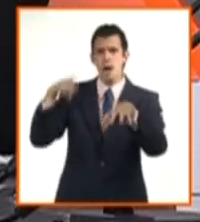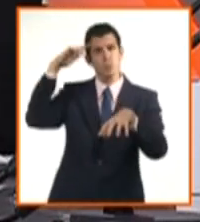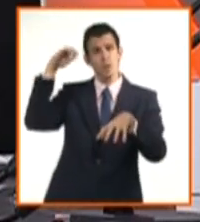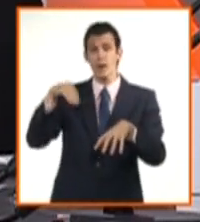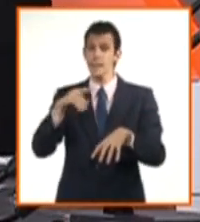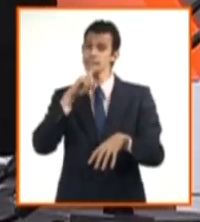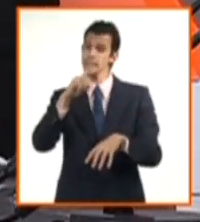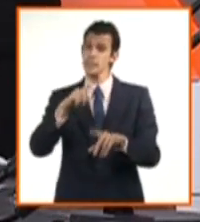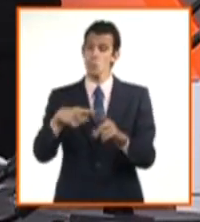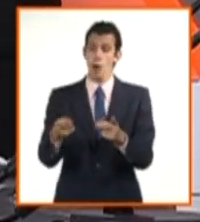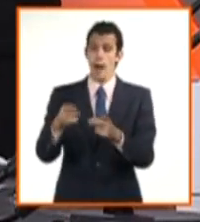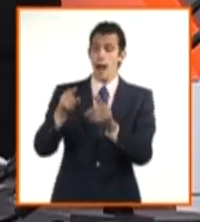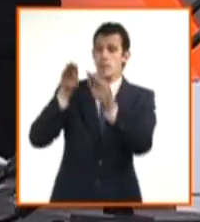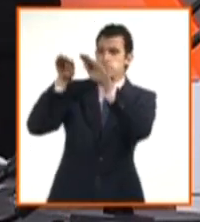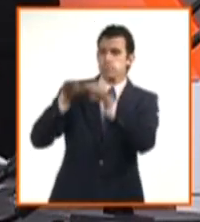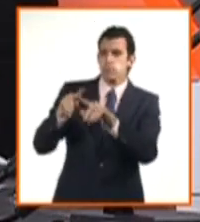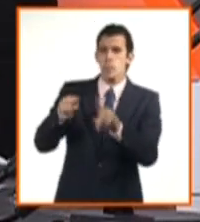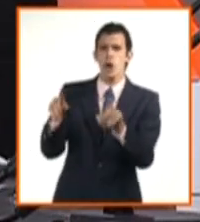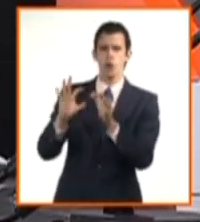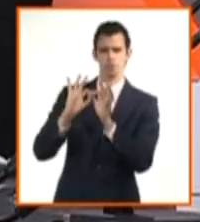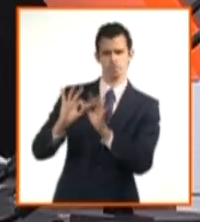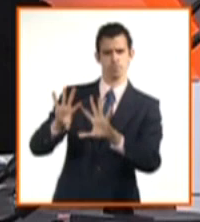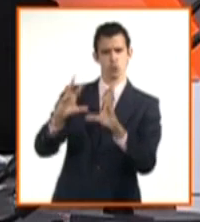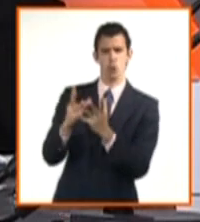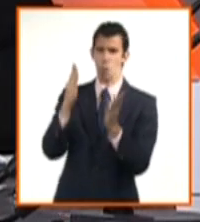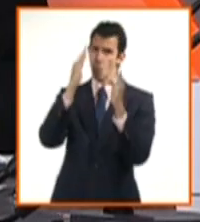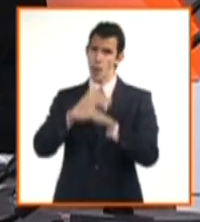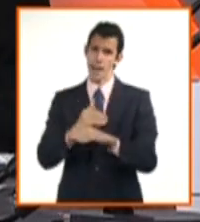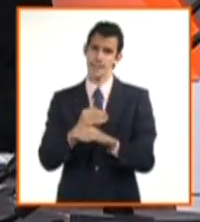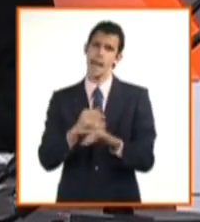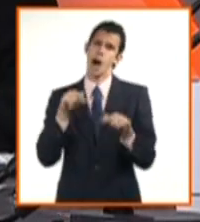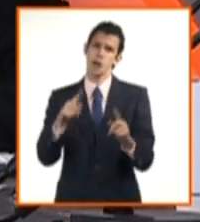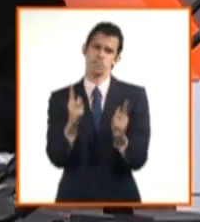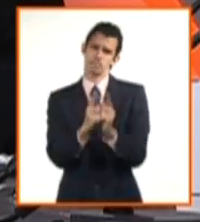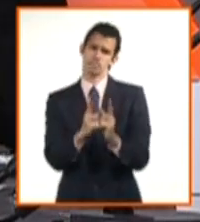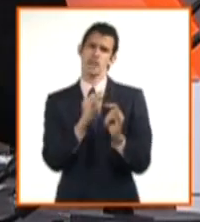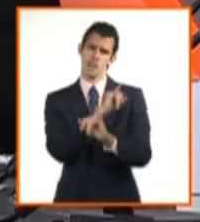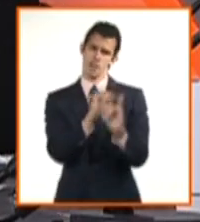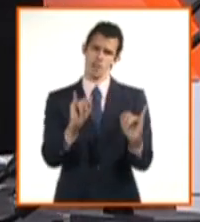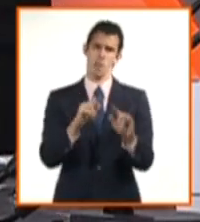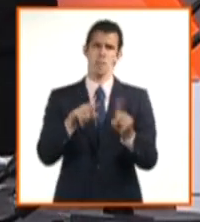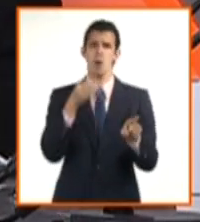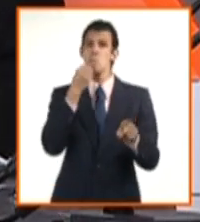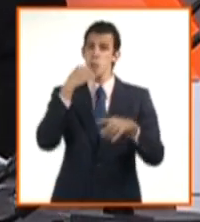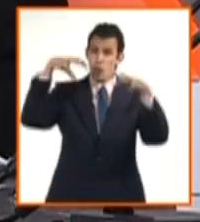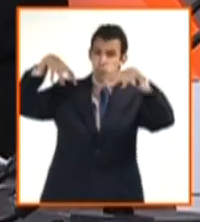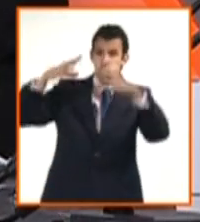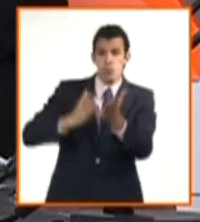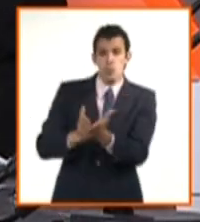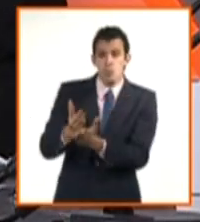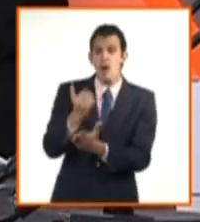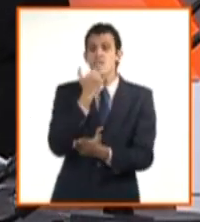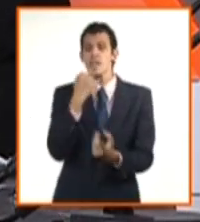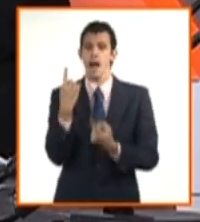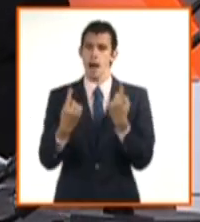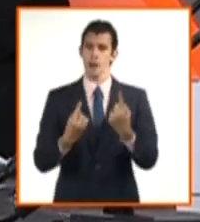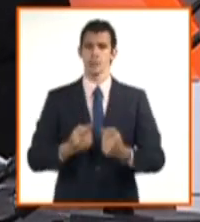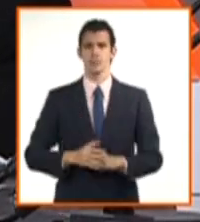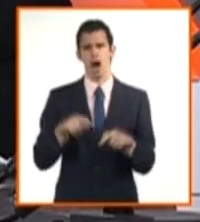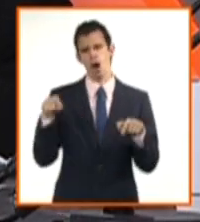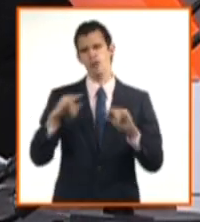muy primaria la información aunque todas fuera vamos a conocer detalles de lo que está pasando en matanza de lo que ha pasado en las últimas